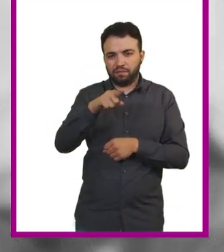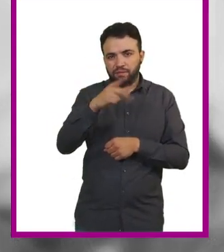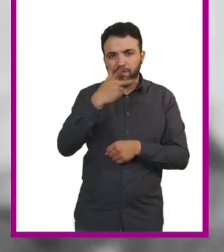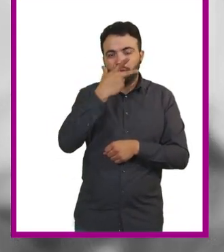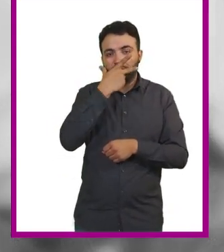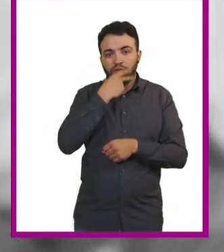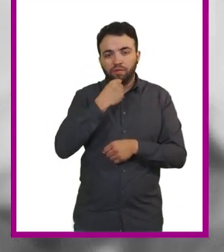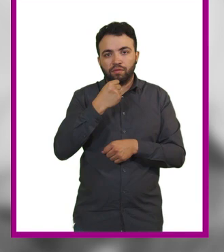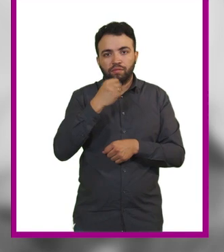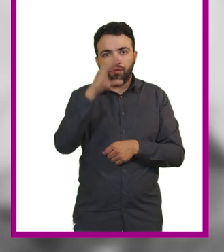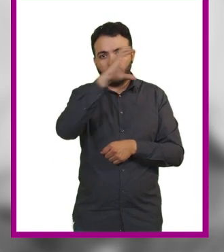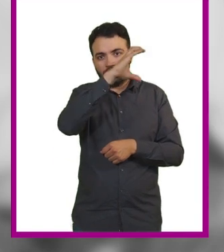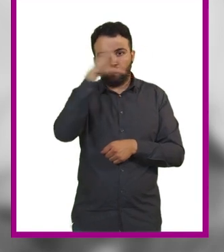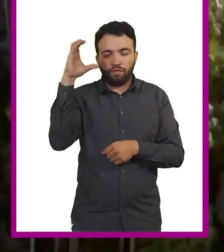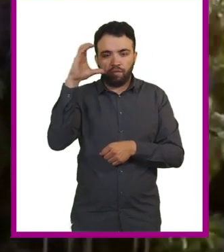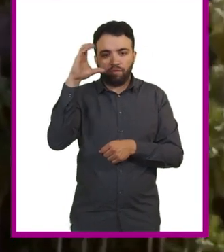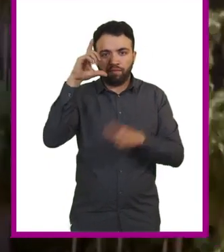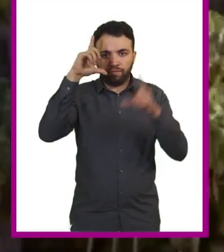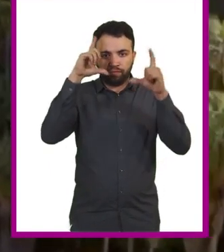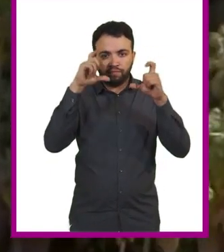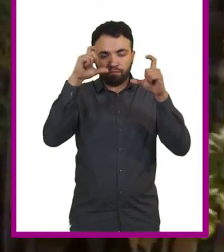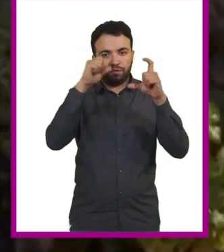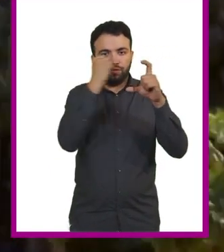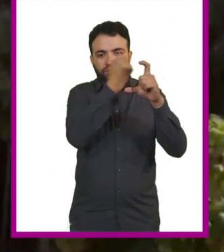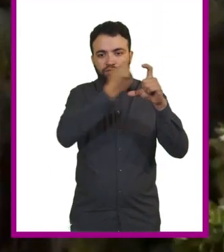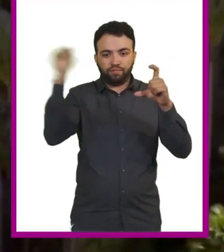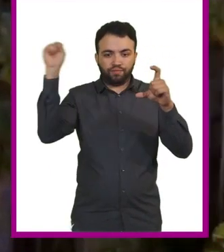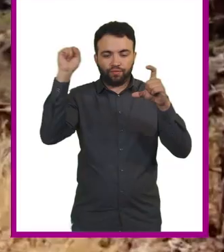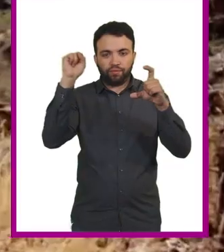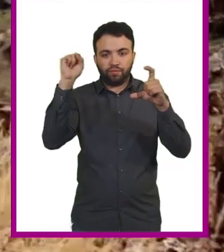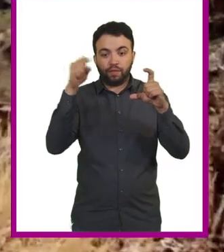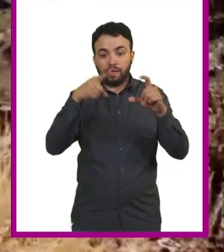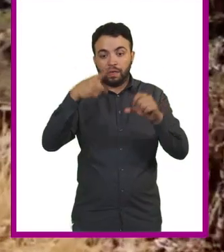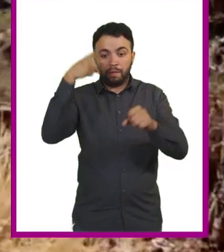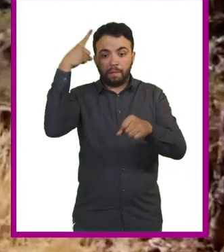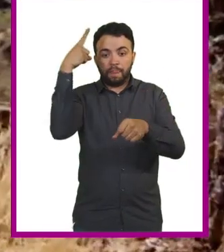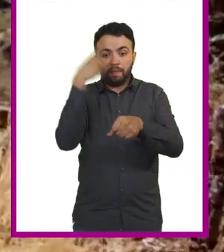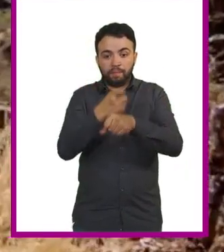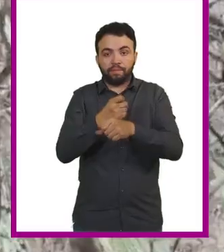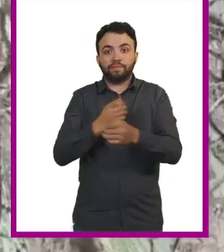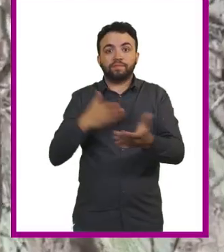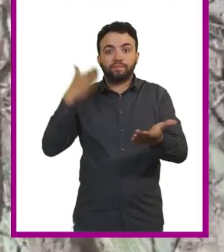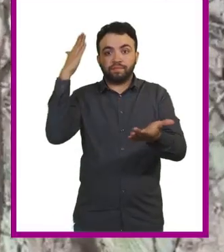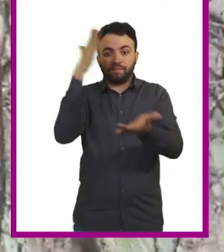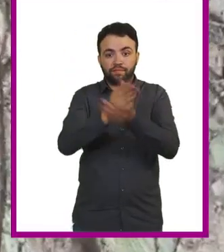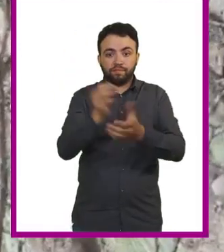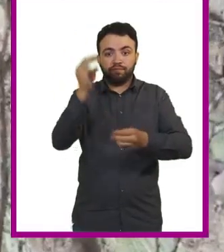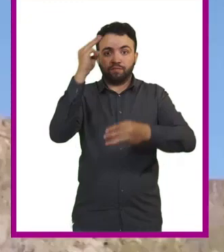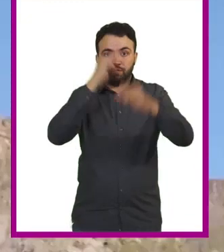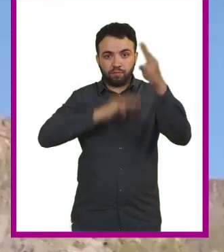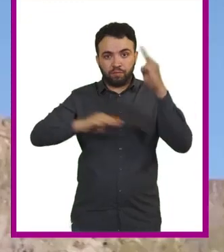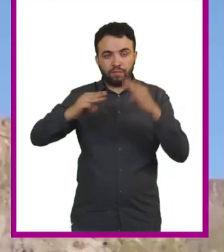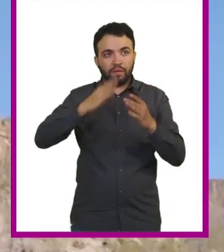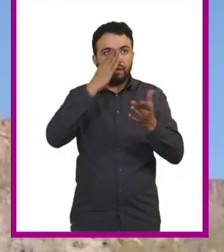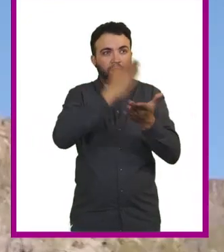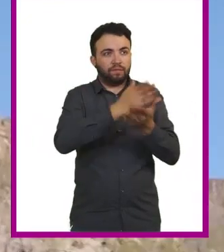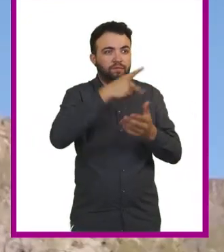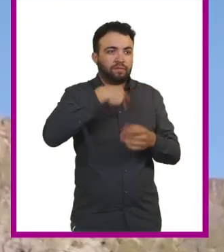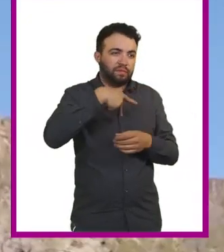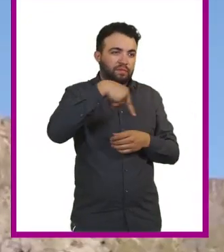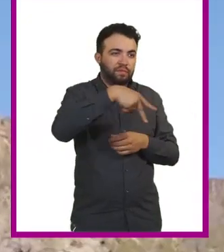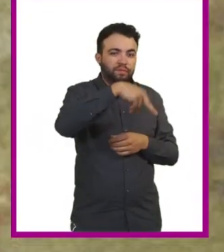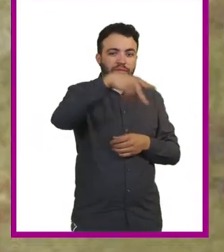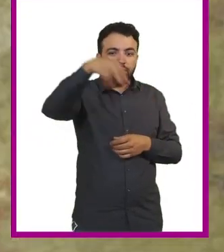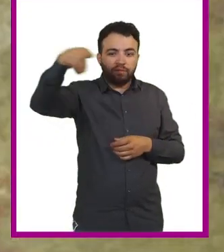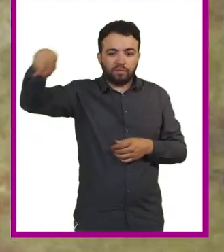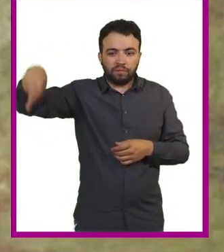fotógrafo profesional, fue el primero que recorrió las dos sierras, la Sierra de Guadalupe y la Sierra de la Giganta, que es donde se encuentran estas